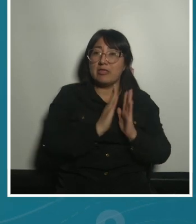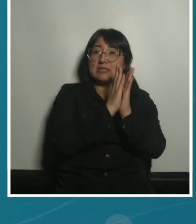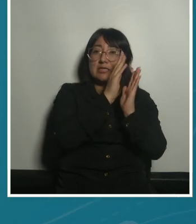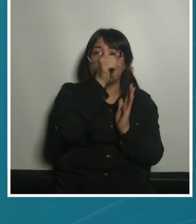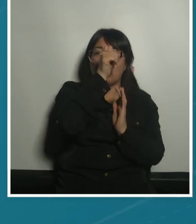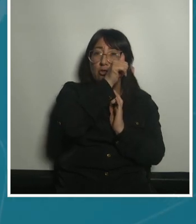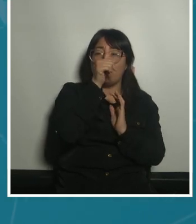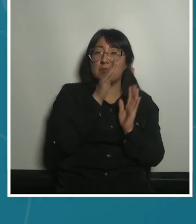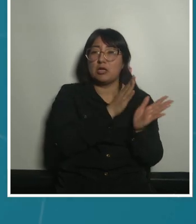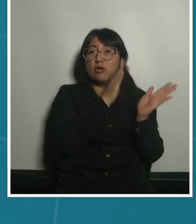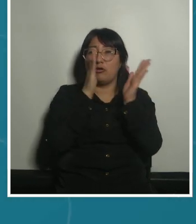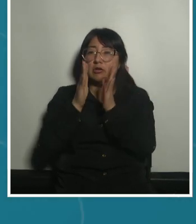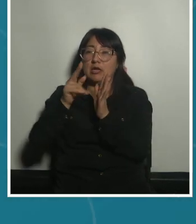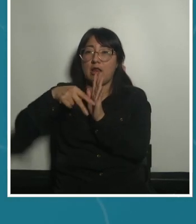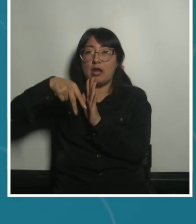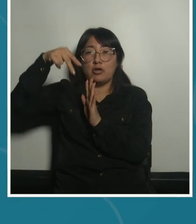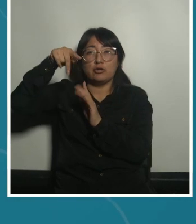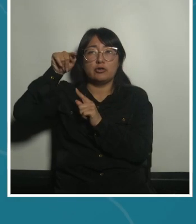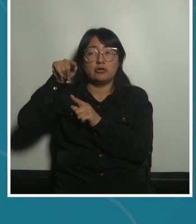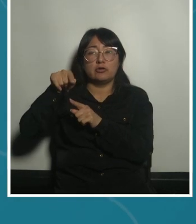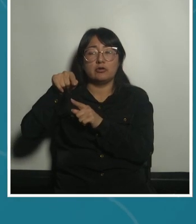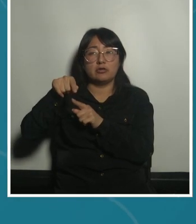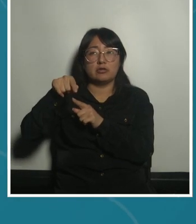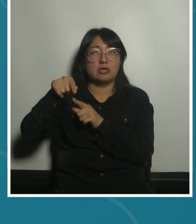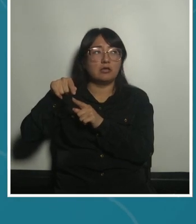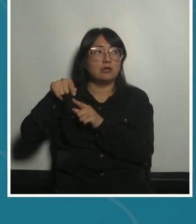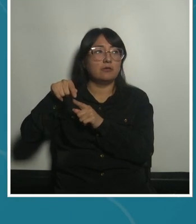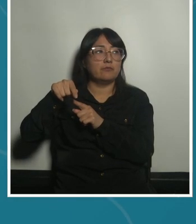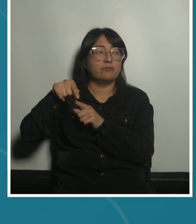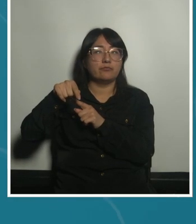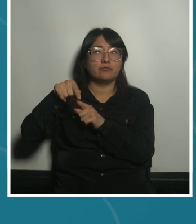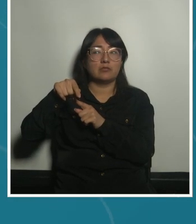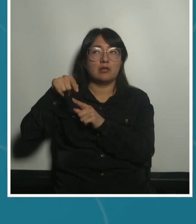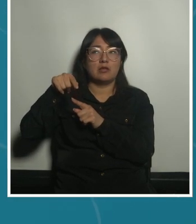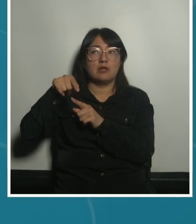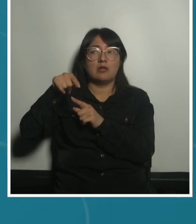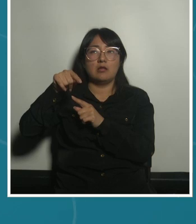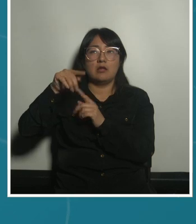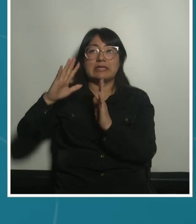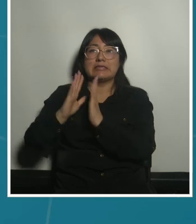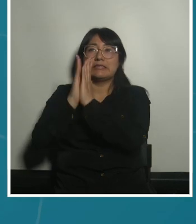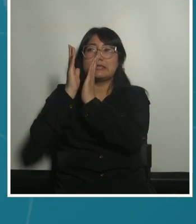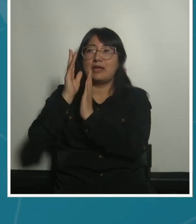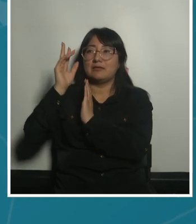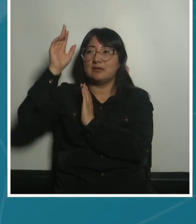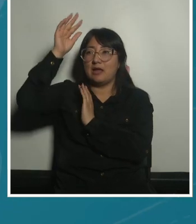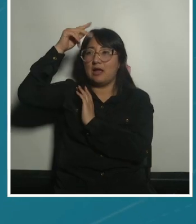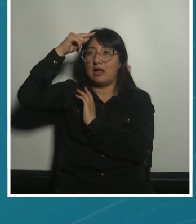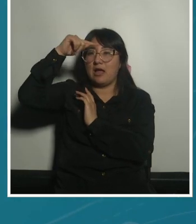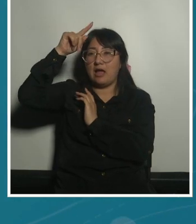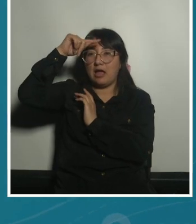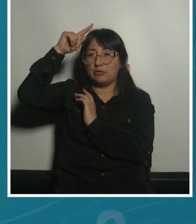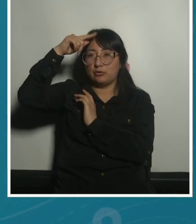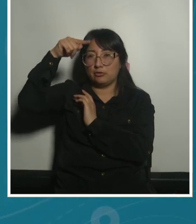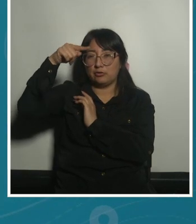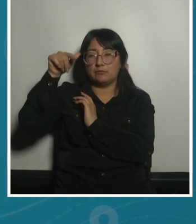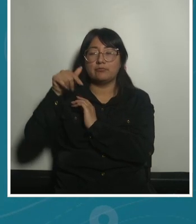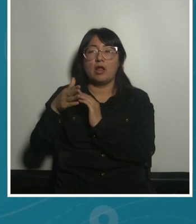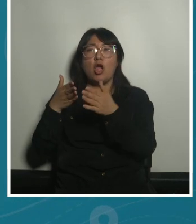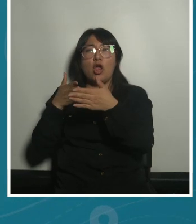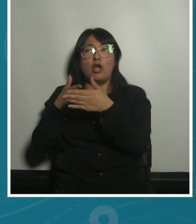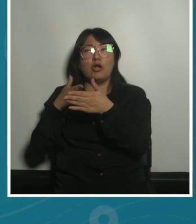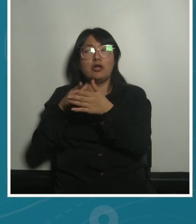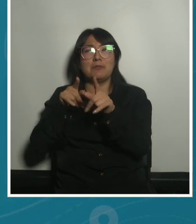la ribera norte del estuario Maipo es de la comuna de San Antonio. Los límites administrativos han